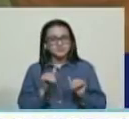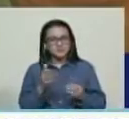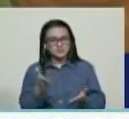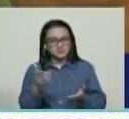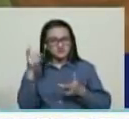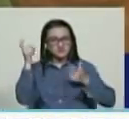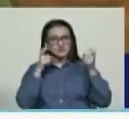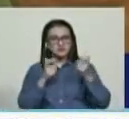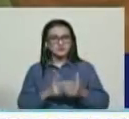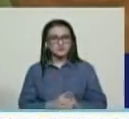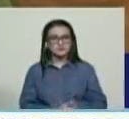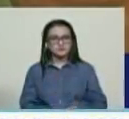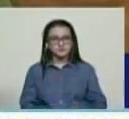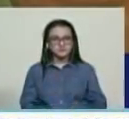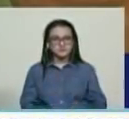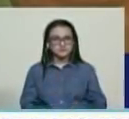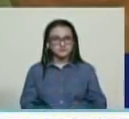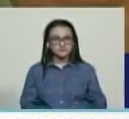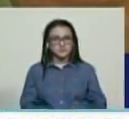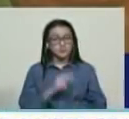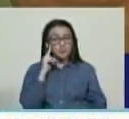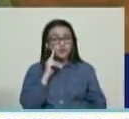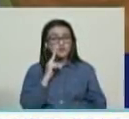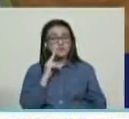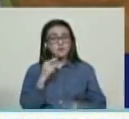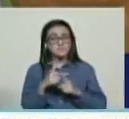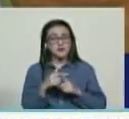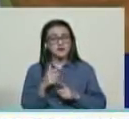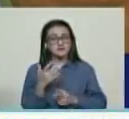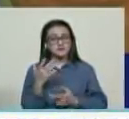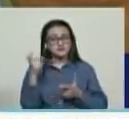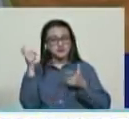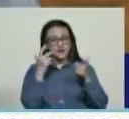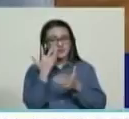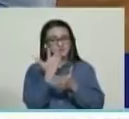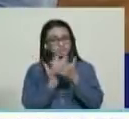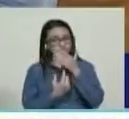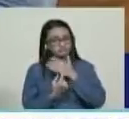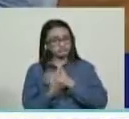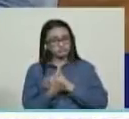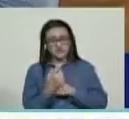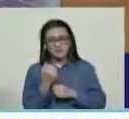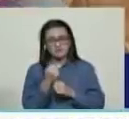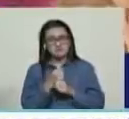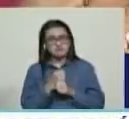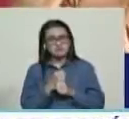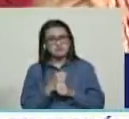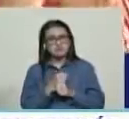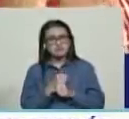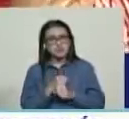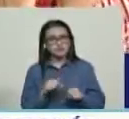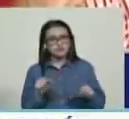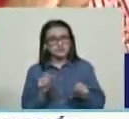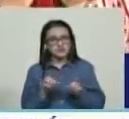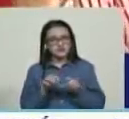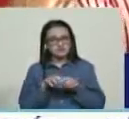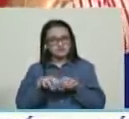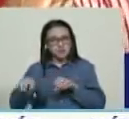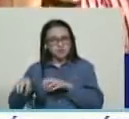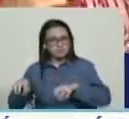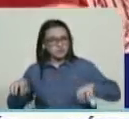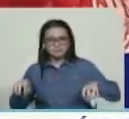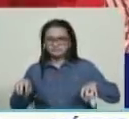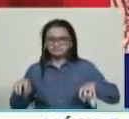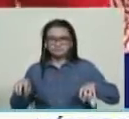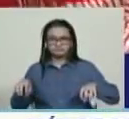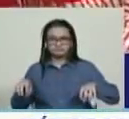Frías. Bolívar y Chávez son un binomio. Es imposible ya separarlos de